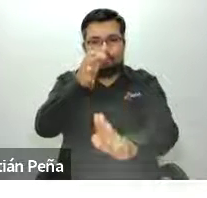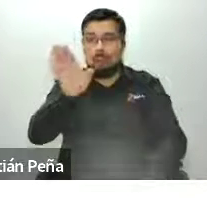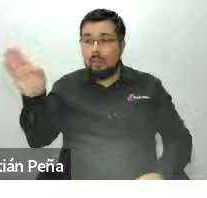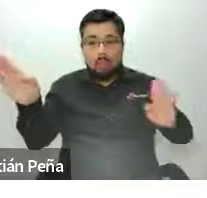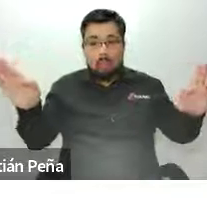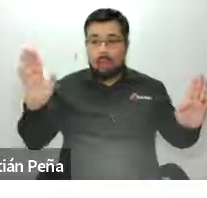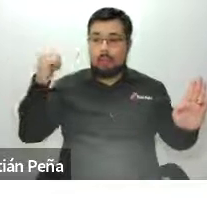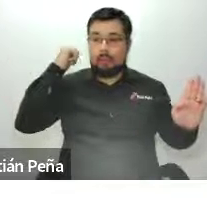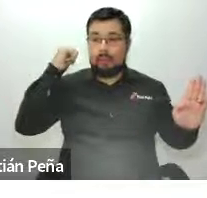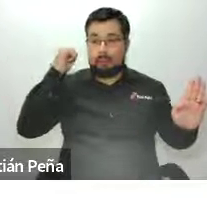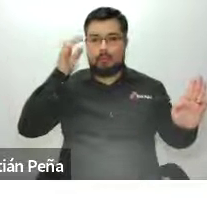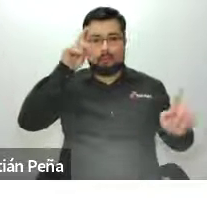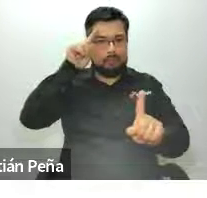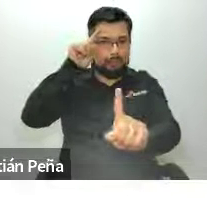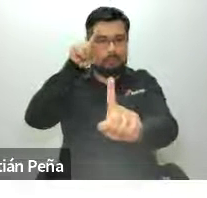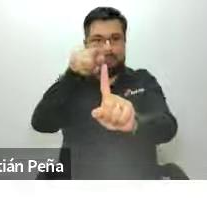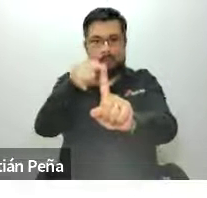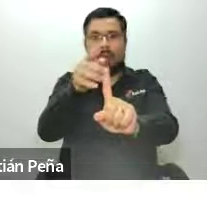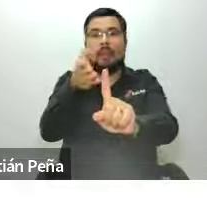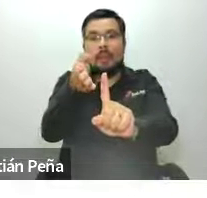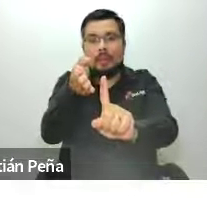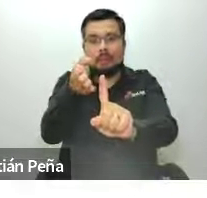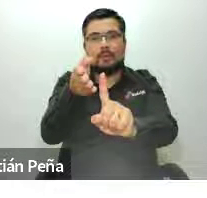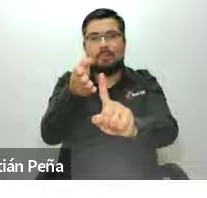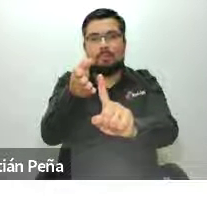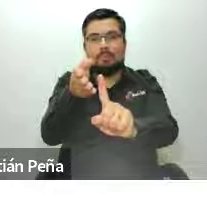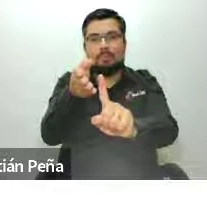es donde se sintetiza